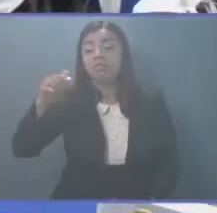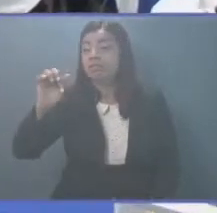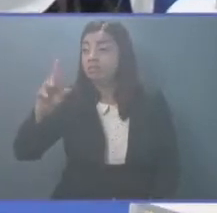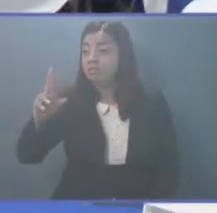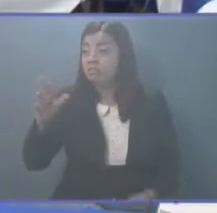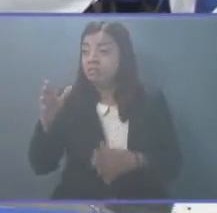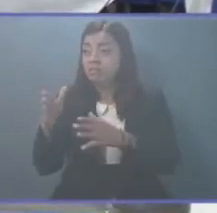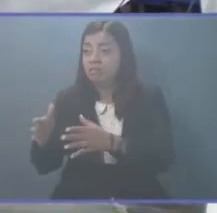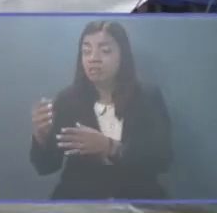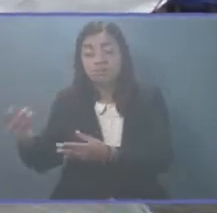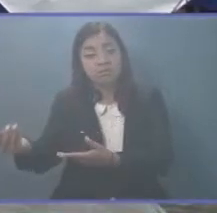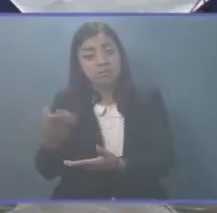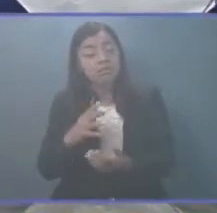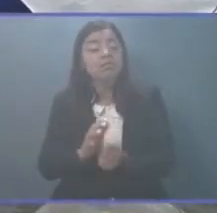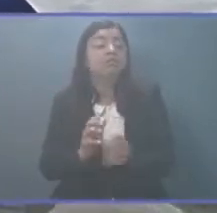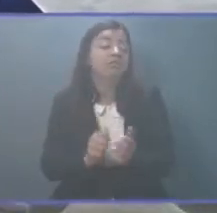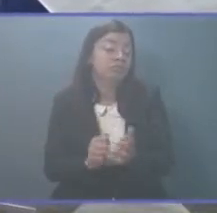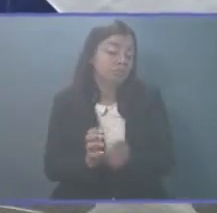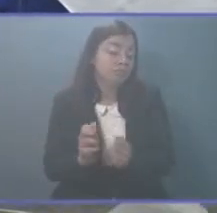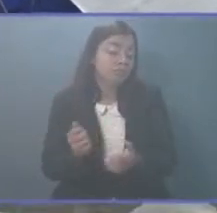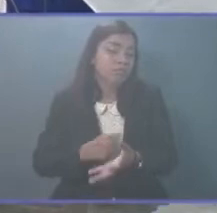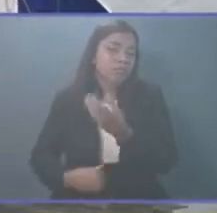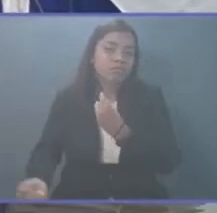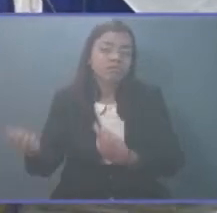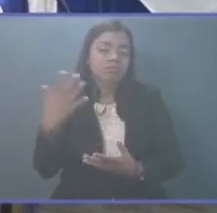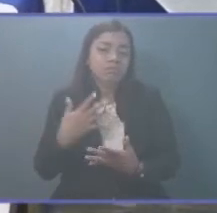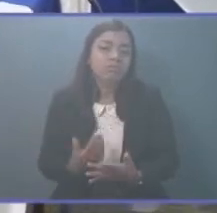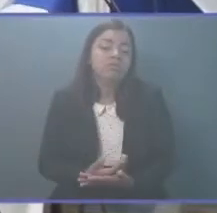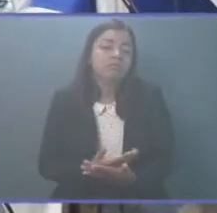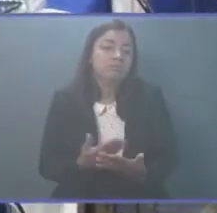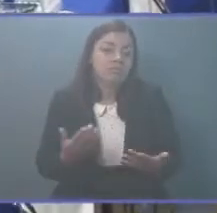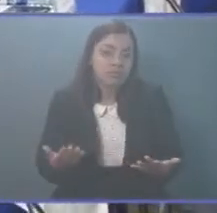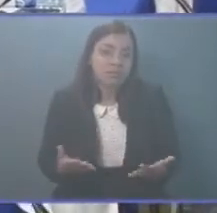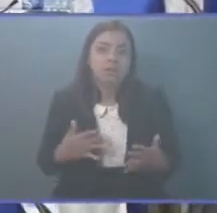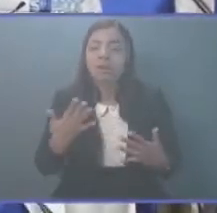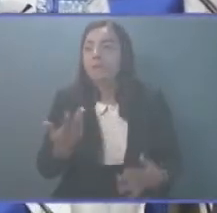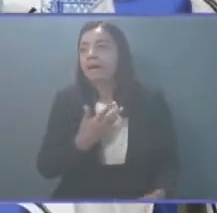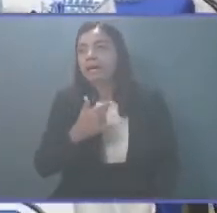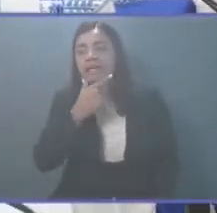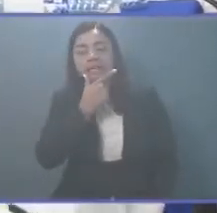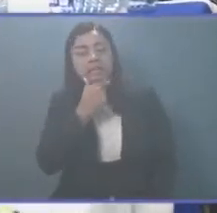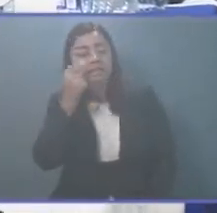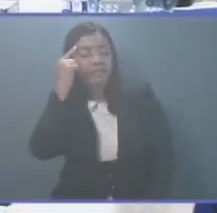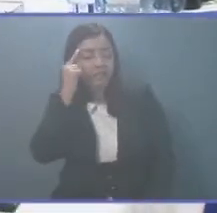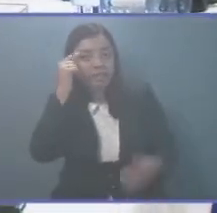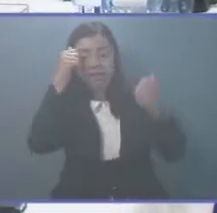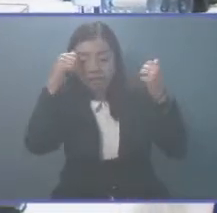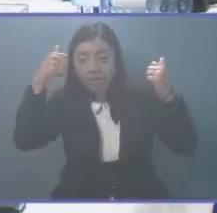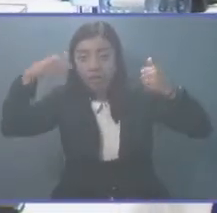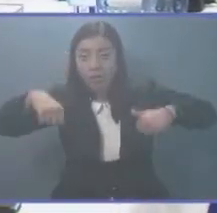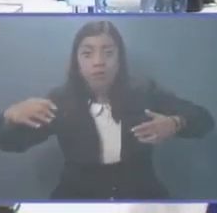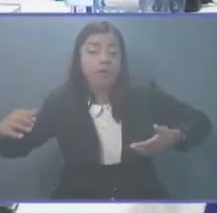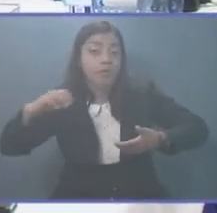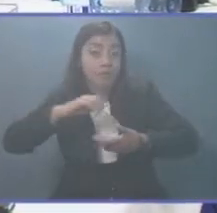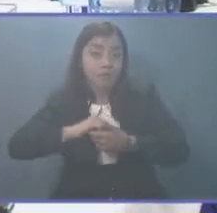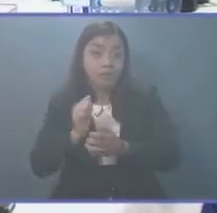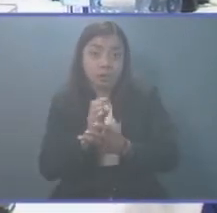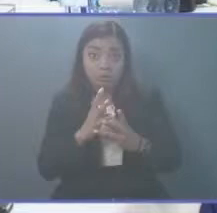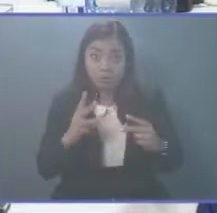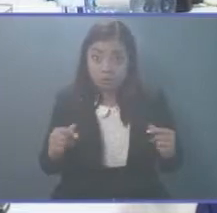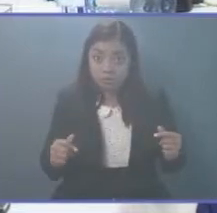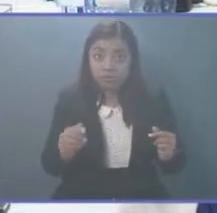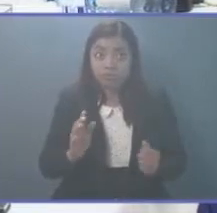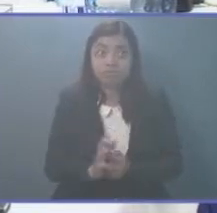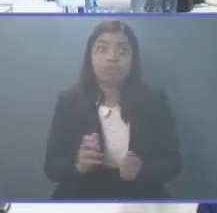que han expresado una problemática y se han sincerado para que busquemos conjuntamente una solución a